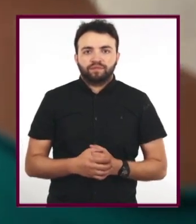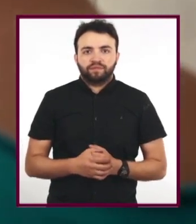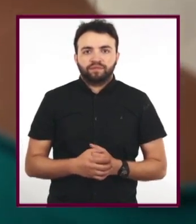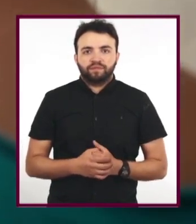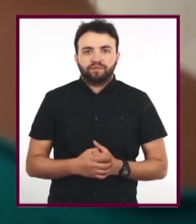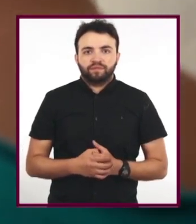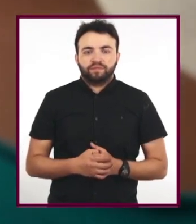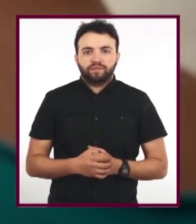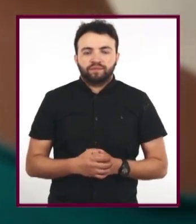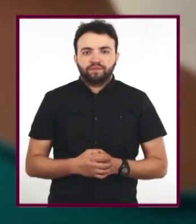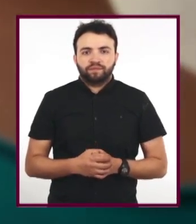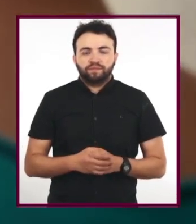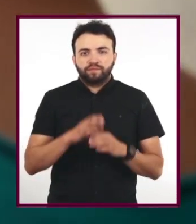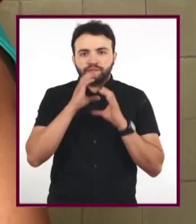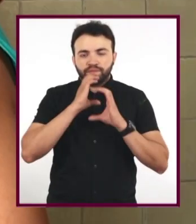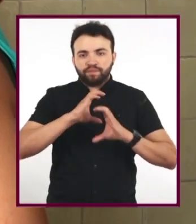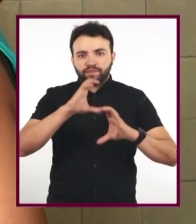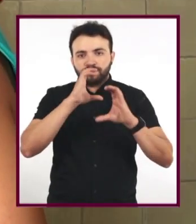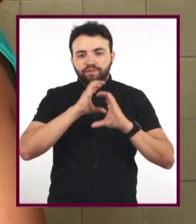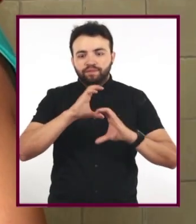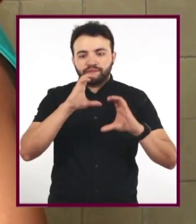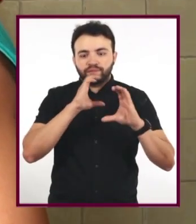maratituti,